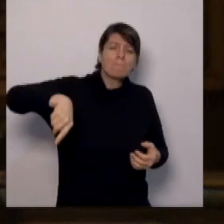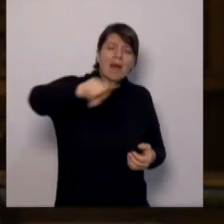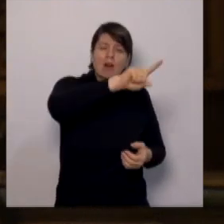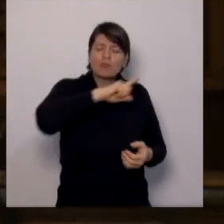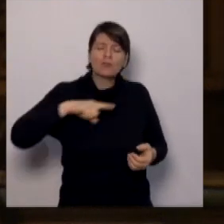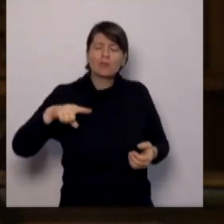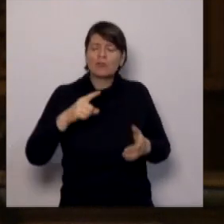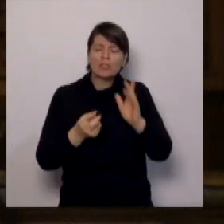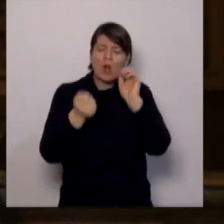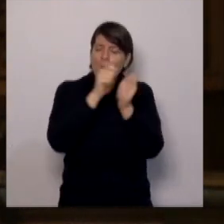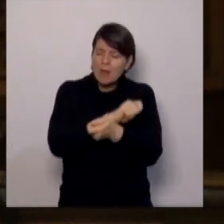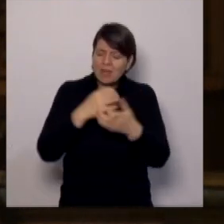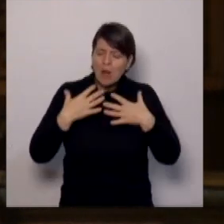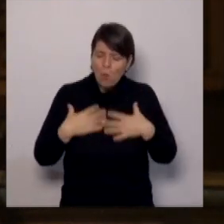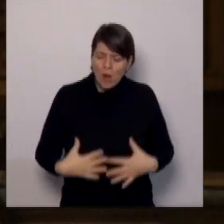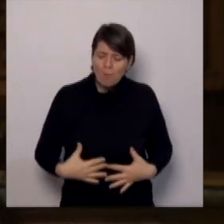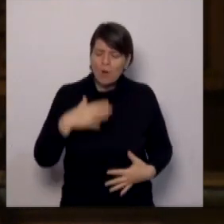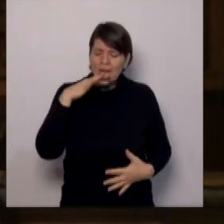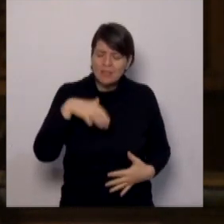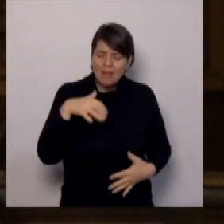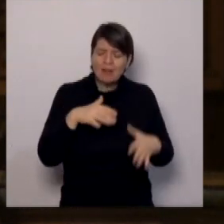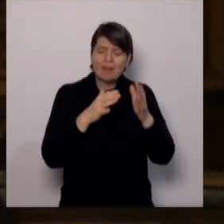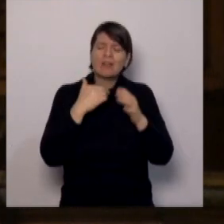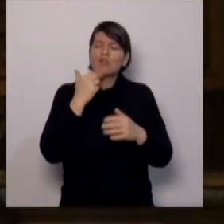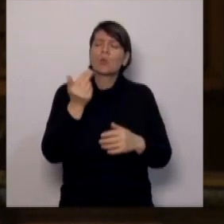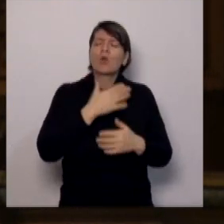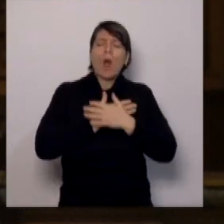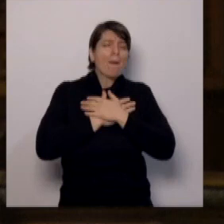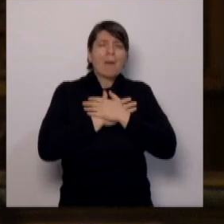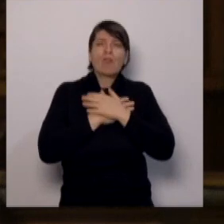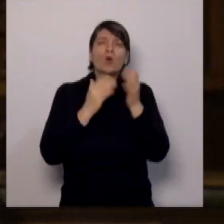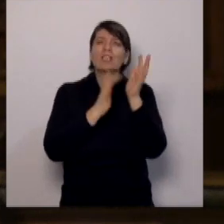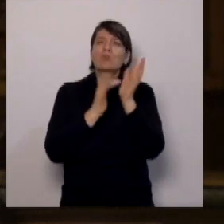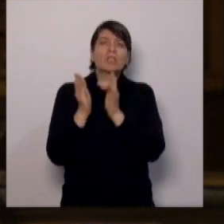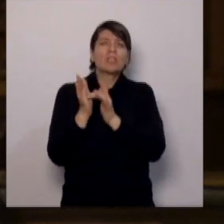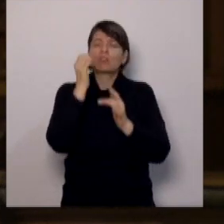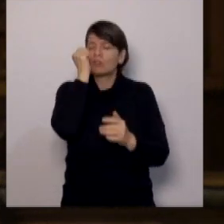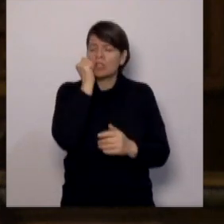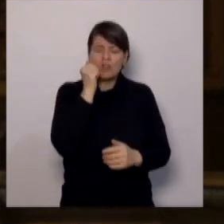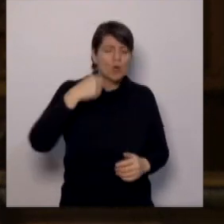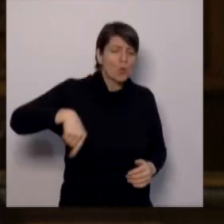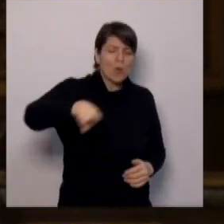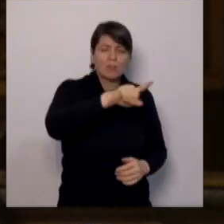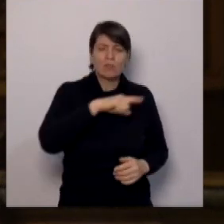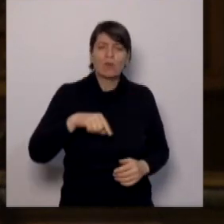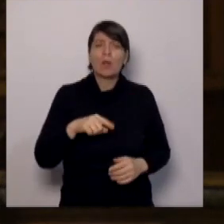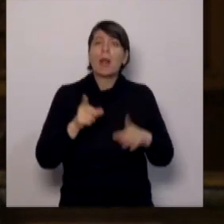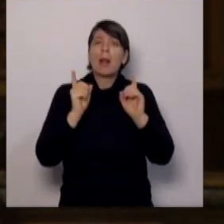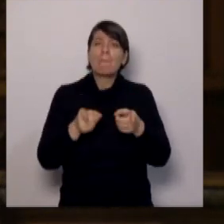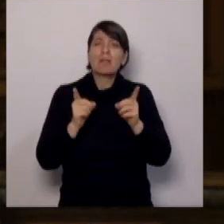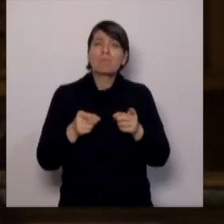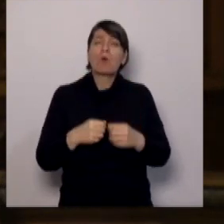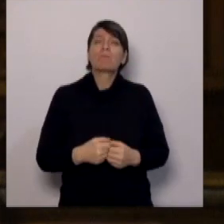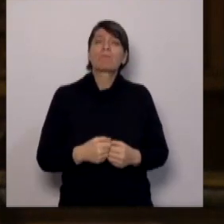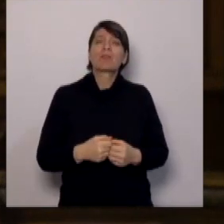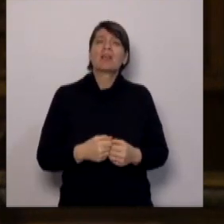de manera que se convierta para nosotros en el cuerpo y la sangre de tu Hijo amado, Jesucristo, Señor nuestro.